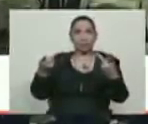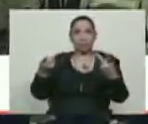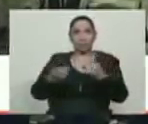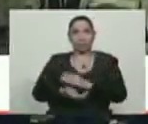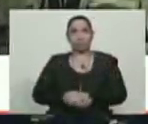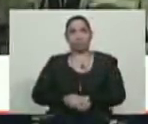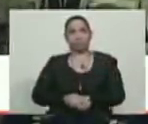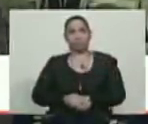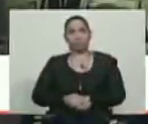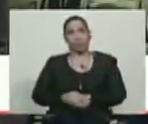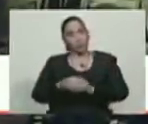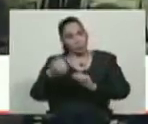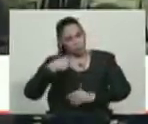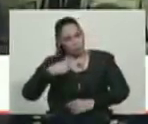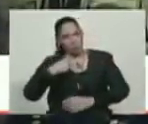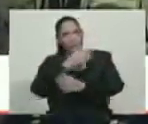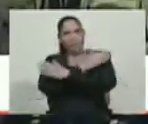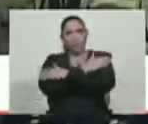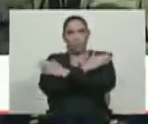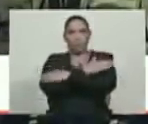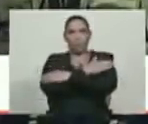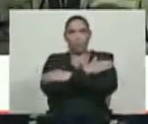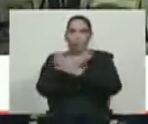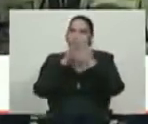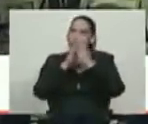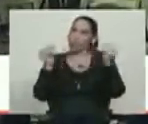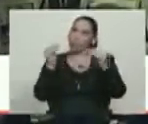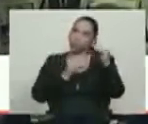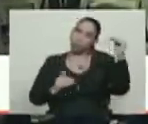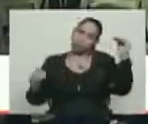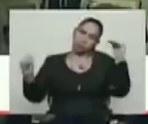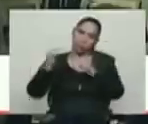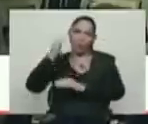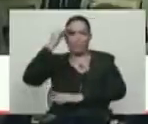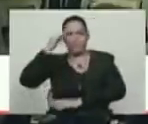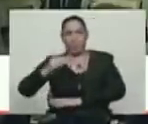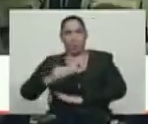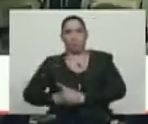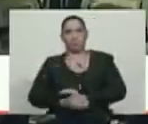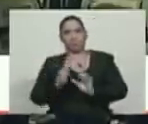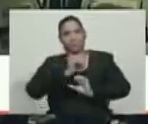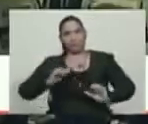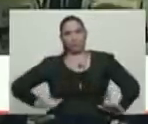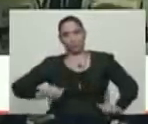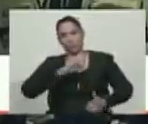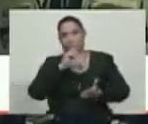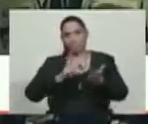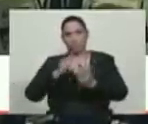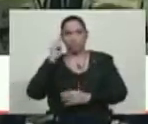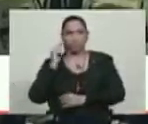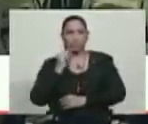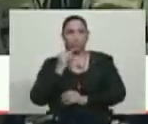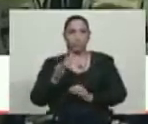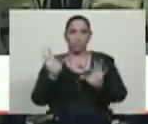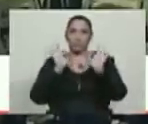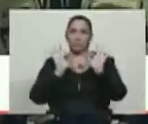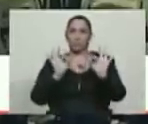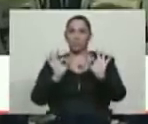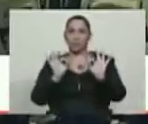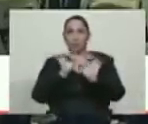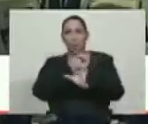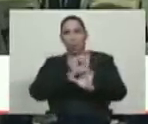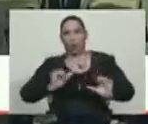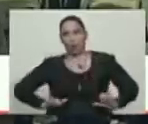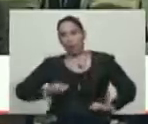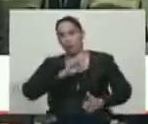Por eso felicito a todos los oficiales y soldados de la Fuerza Armada Nacional Bolivariana, pero en especial a la Guardia